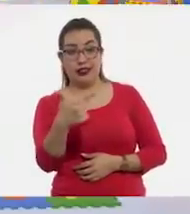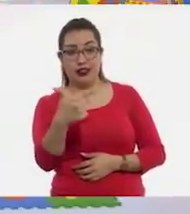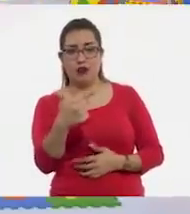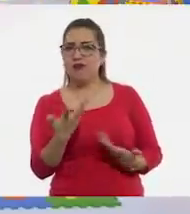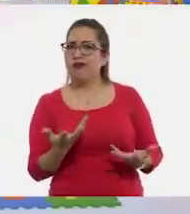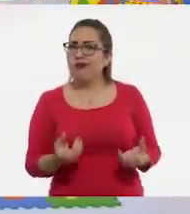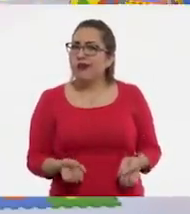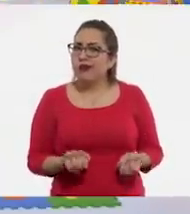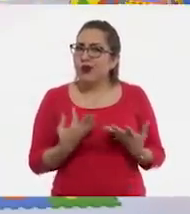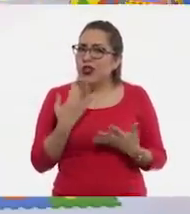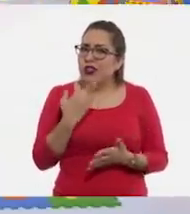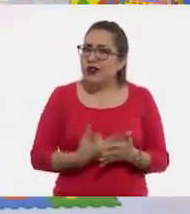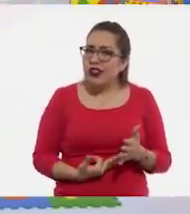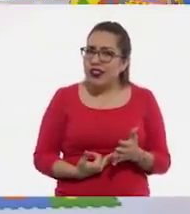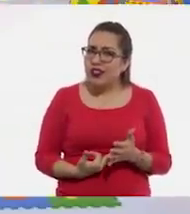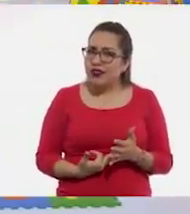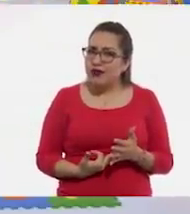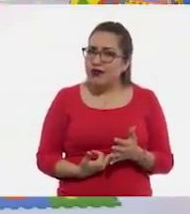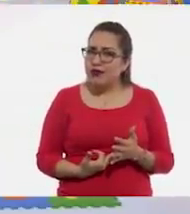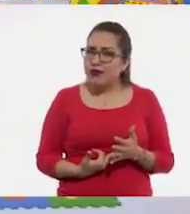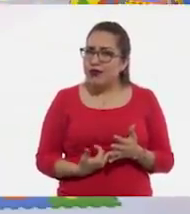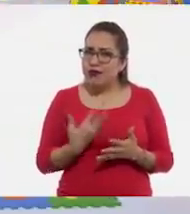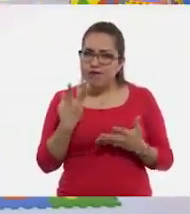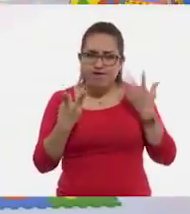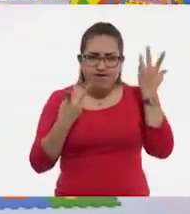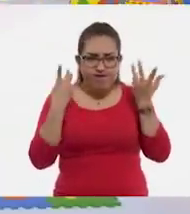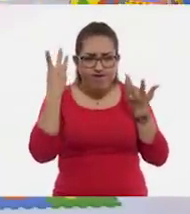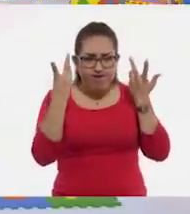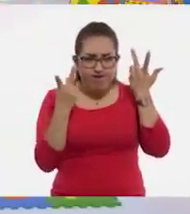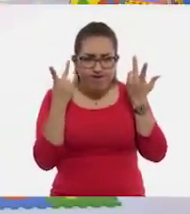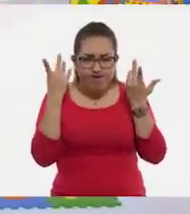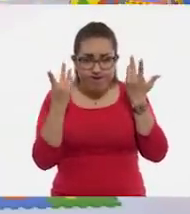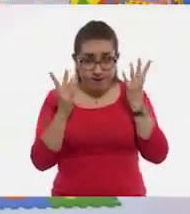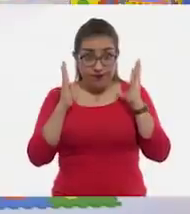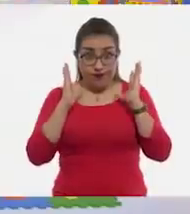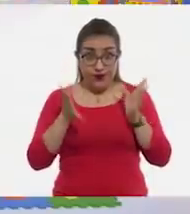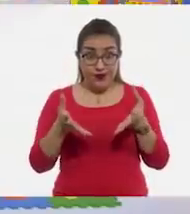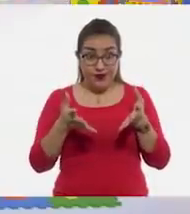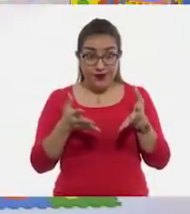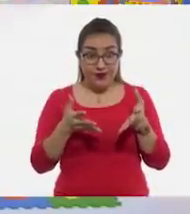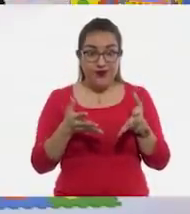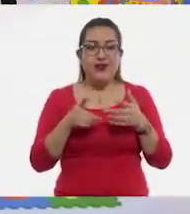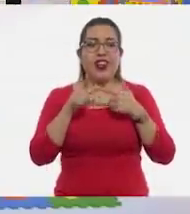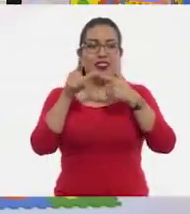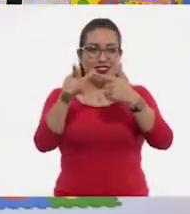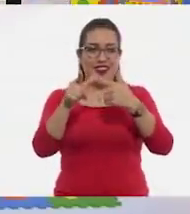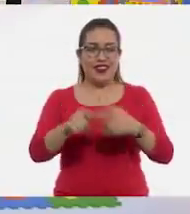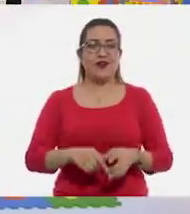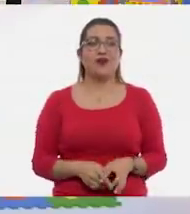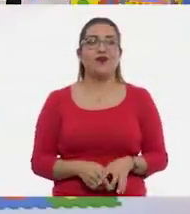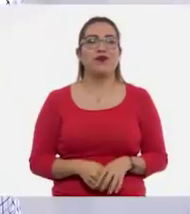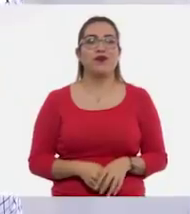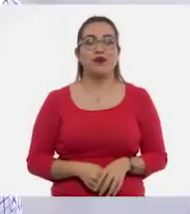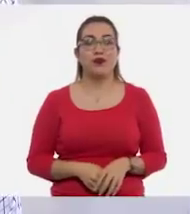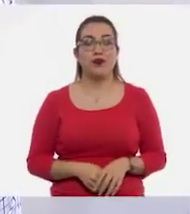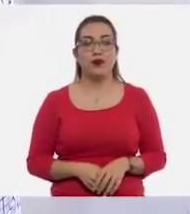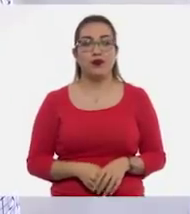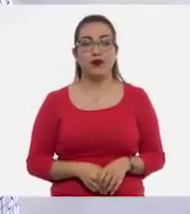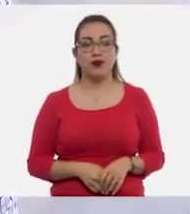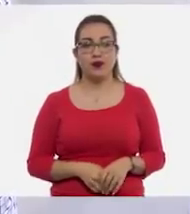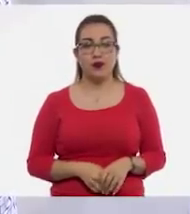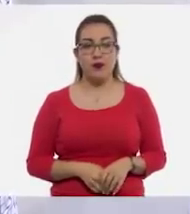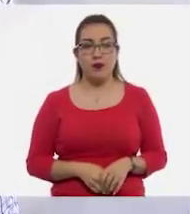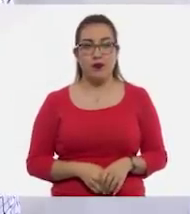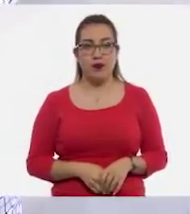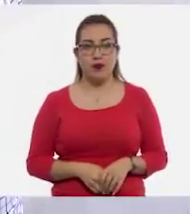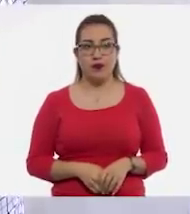¿Cuántas faltan? ¿Ya lo descubrieron? A ver. ¿Ya o le seguimos? Le seguimos. Muy bien. A ver, colocamos